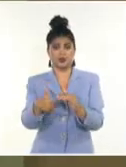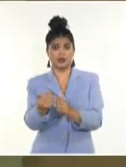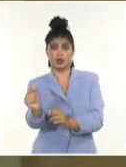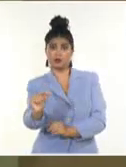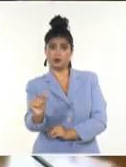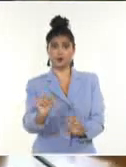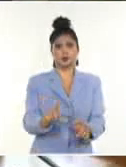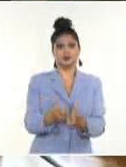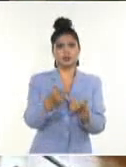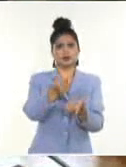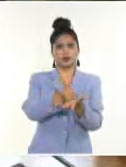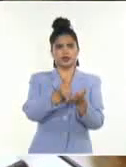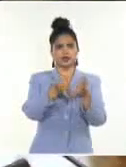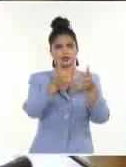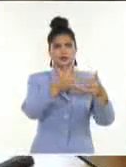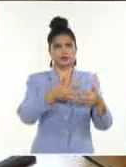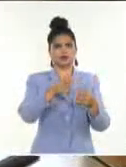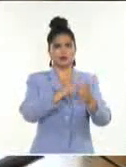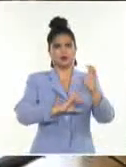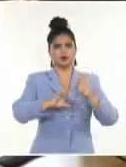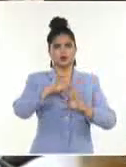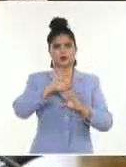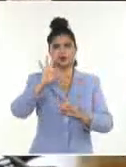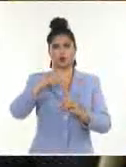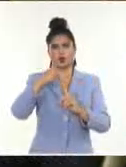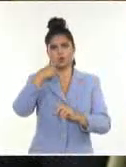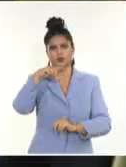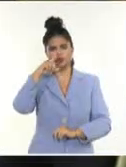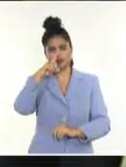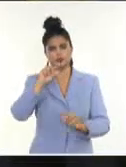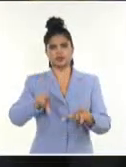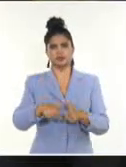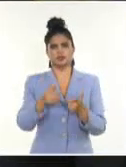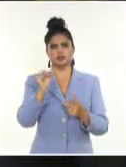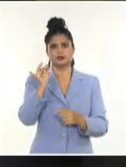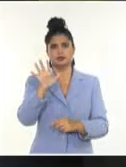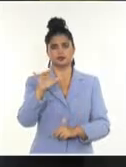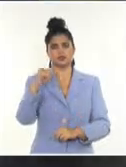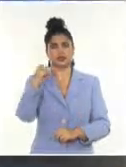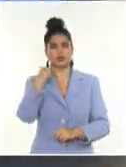en Washington una cumbre de la OTAN por el 75 aniversario de la Alianza Atlántica.